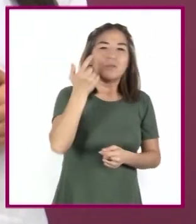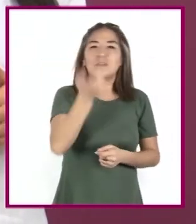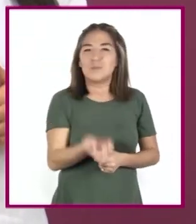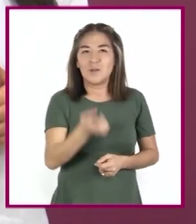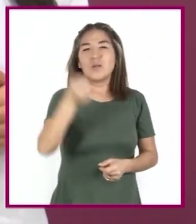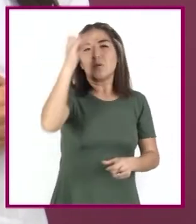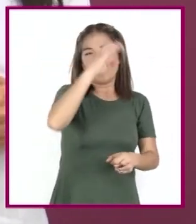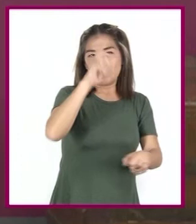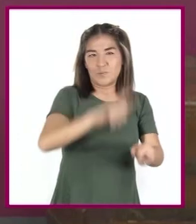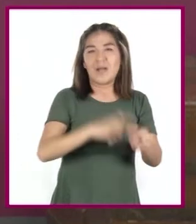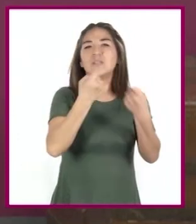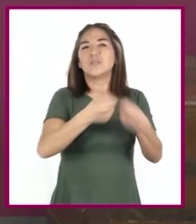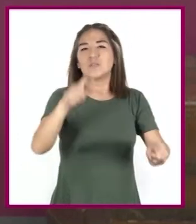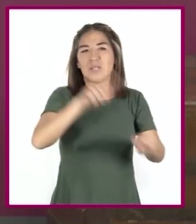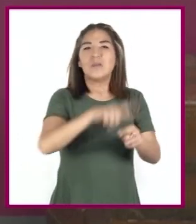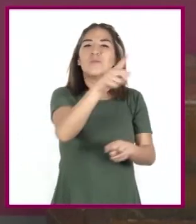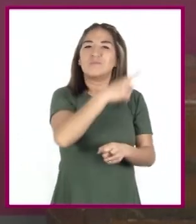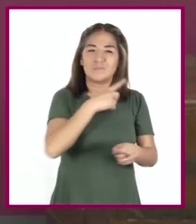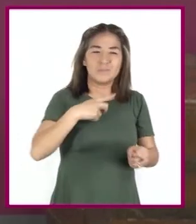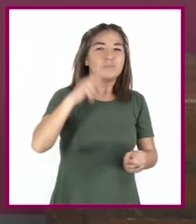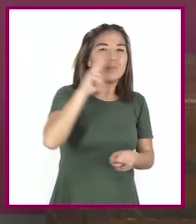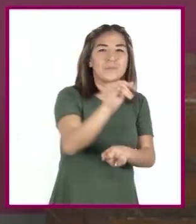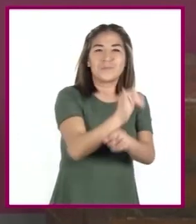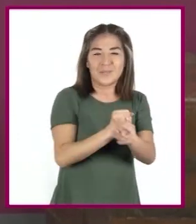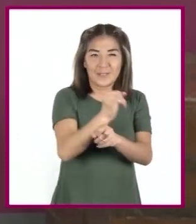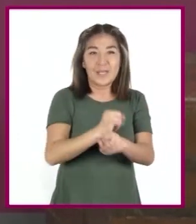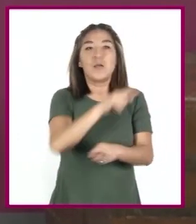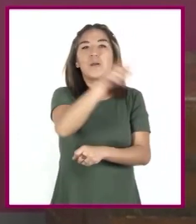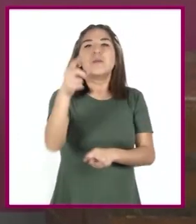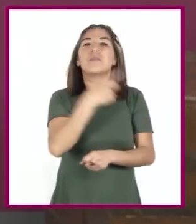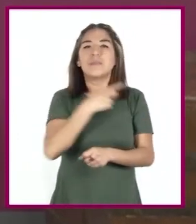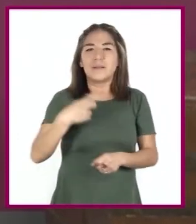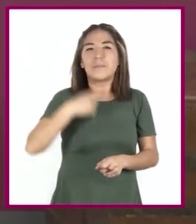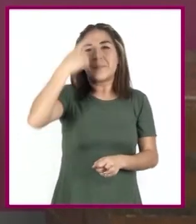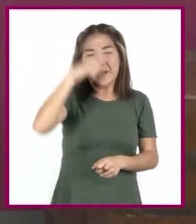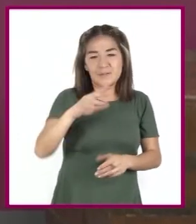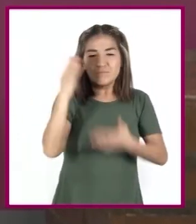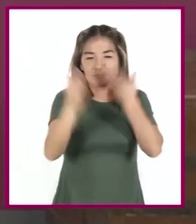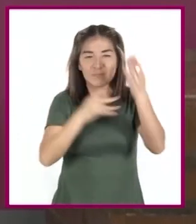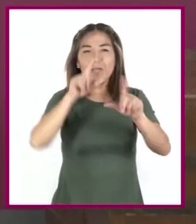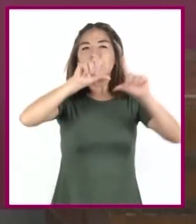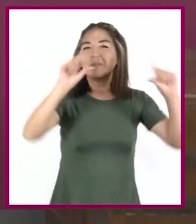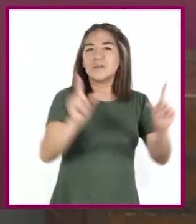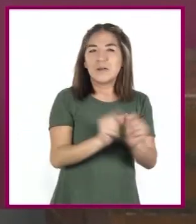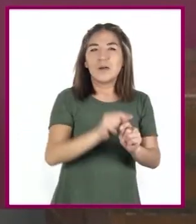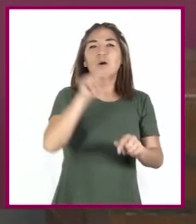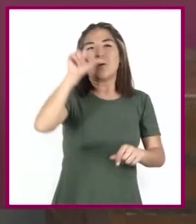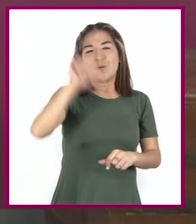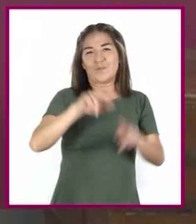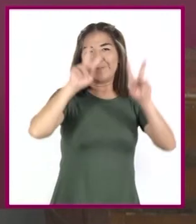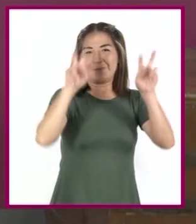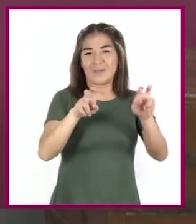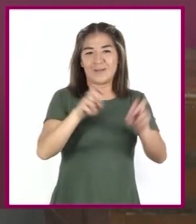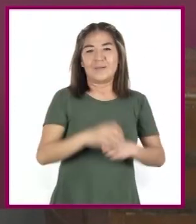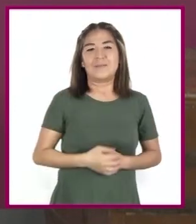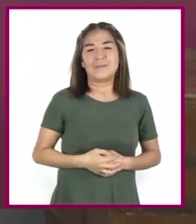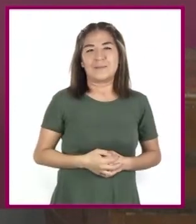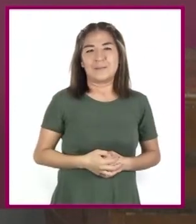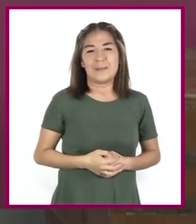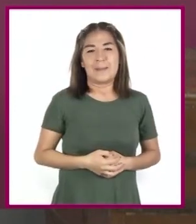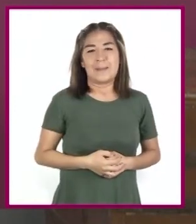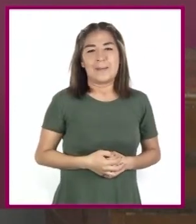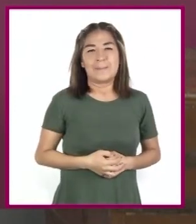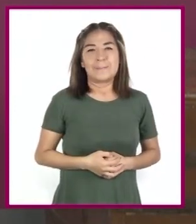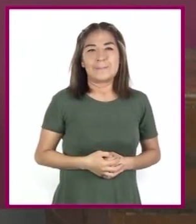sociales y culturales. Consideramos que es un ejercicio que les permitirá sintetizar el tema que hemos aprendido en esta